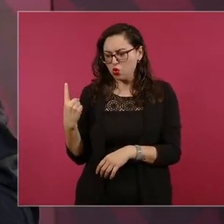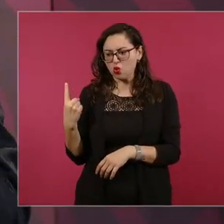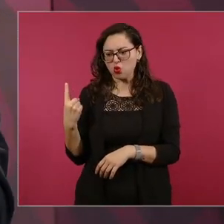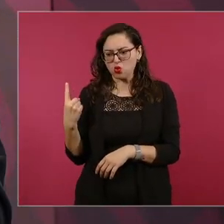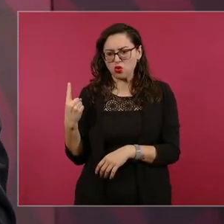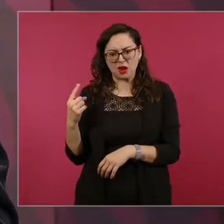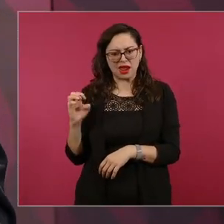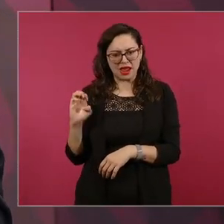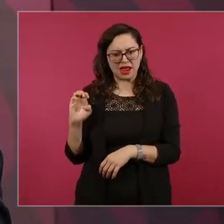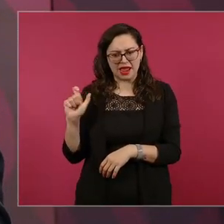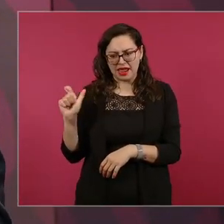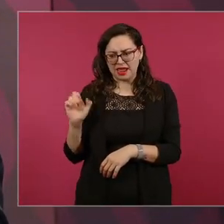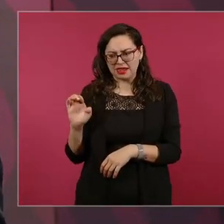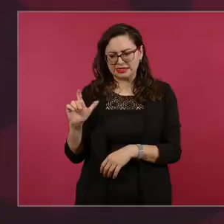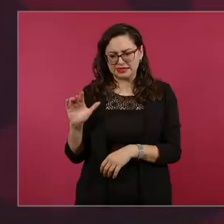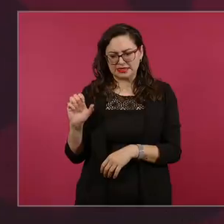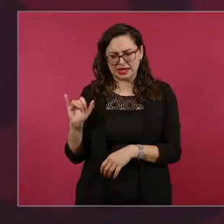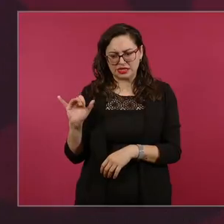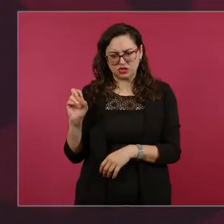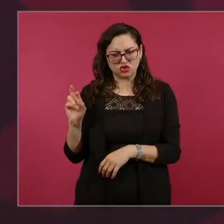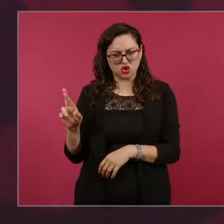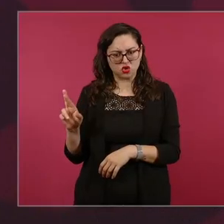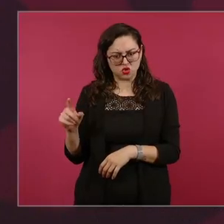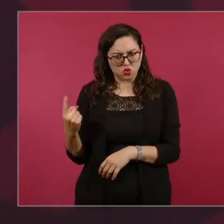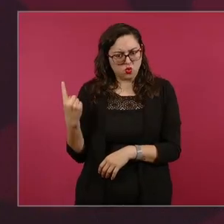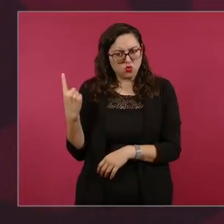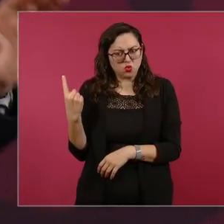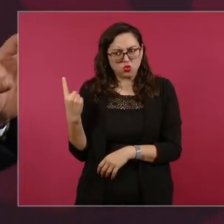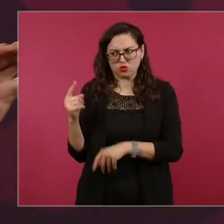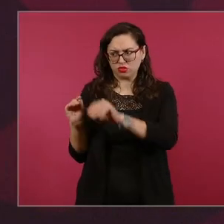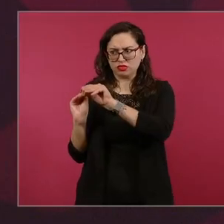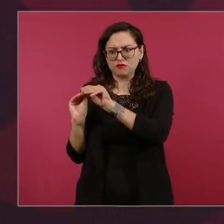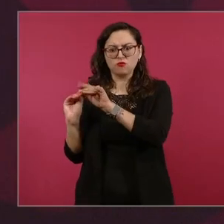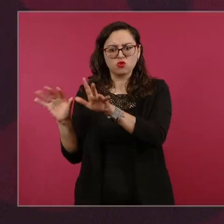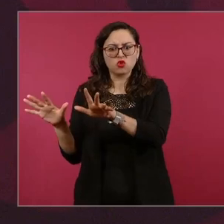La revista política, sí. Nada,